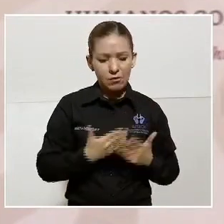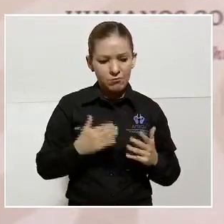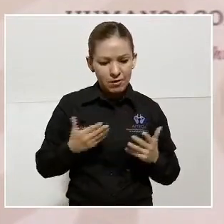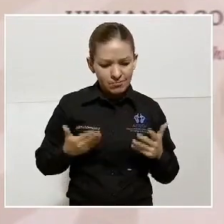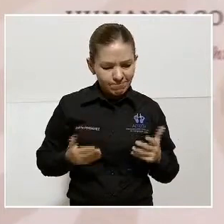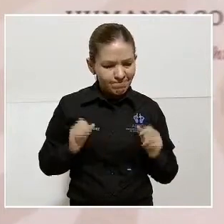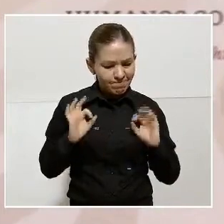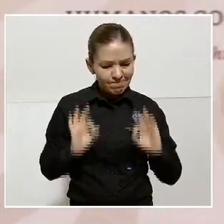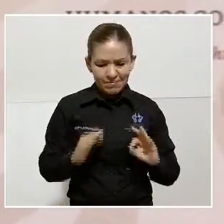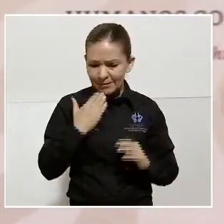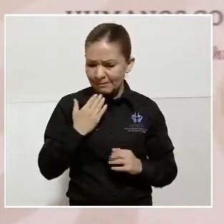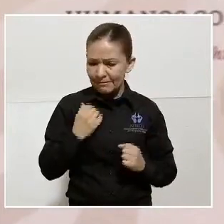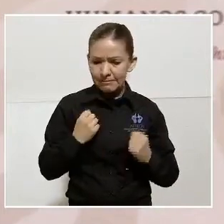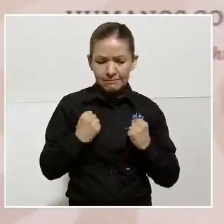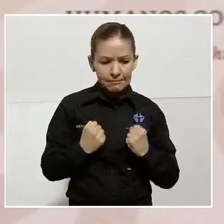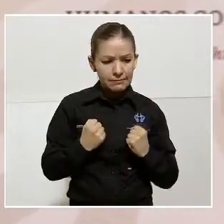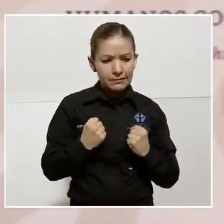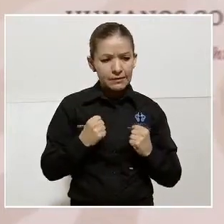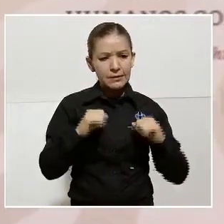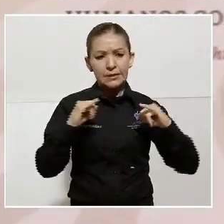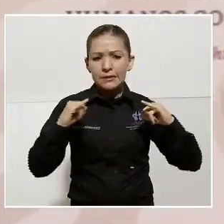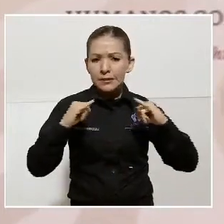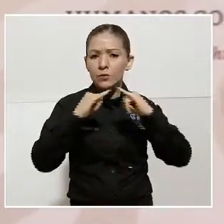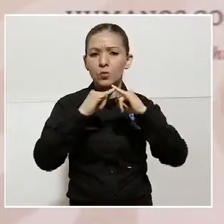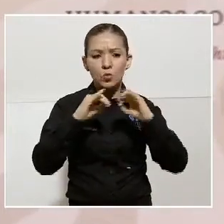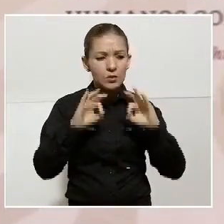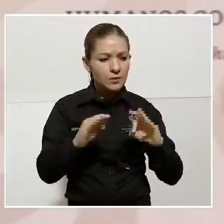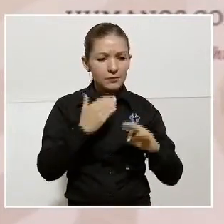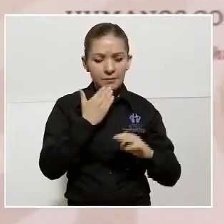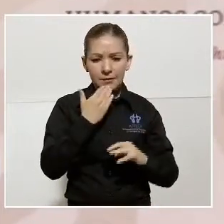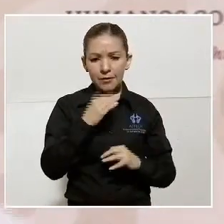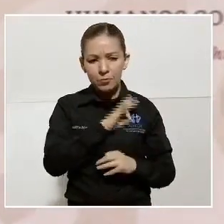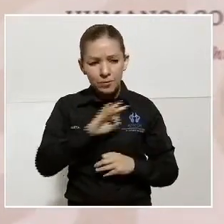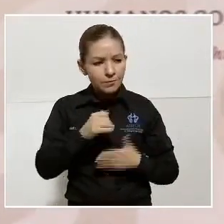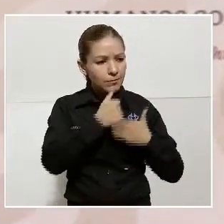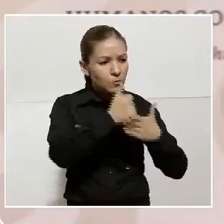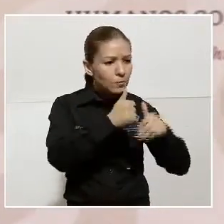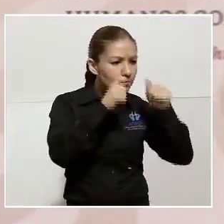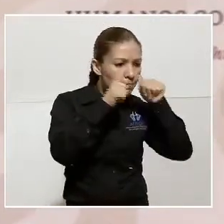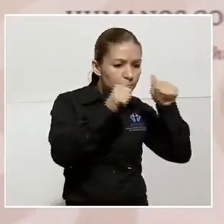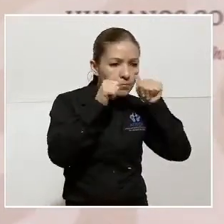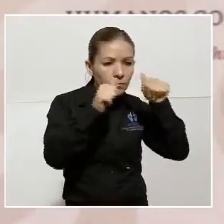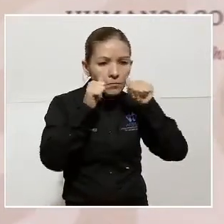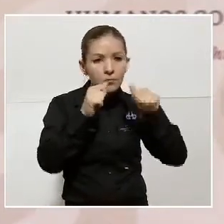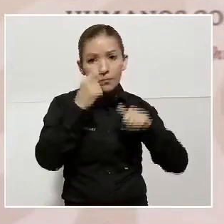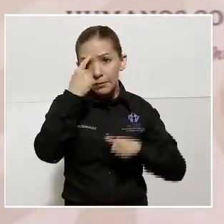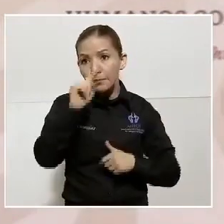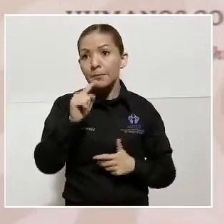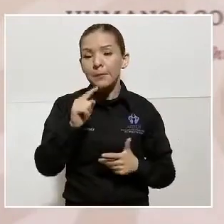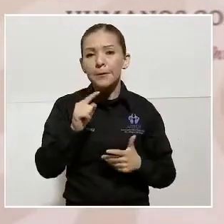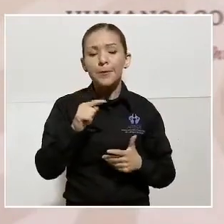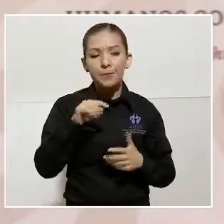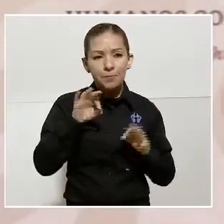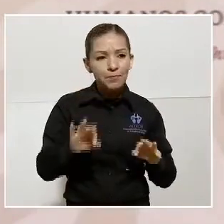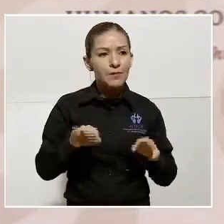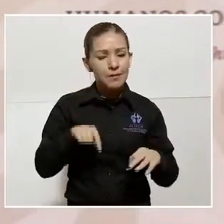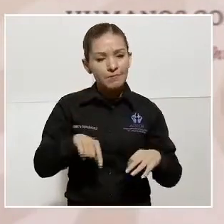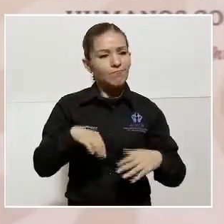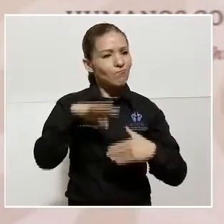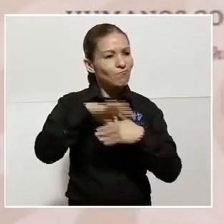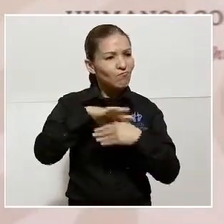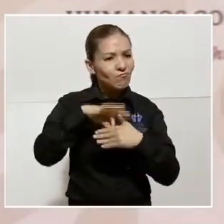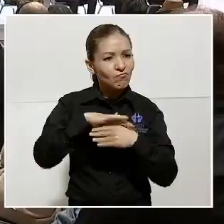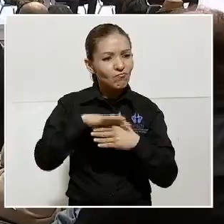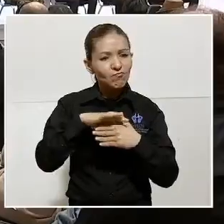más sólidas, de instituciones que utilicen sus capacidades para el reforzamiento de la democracia y la libertad